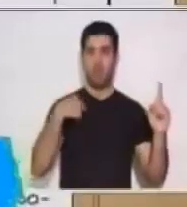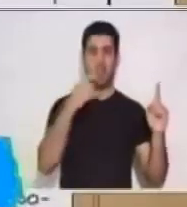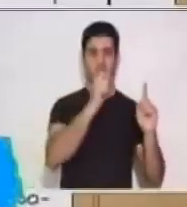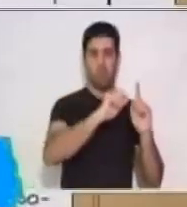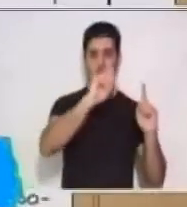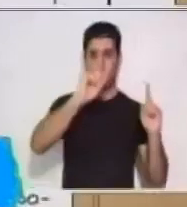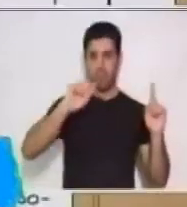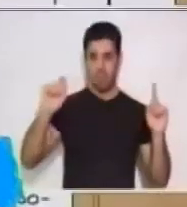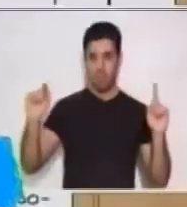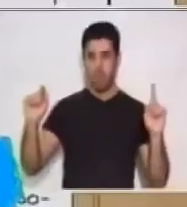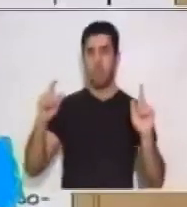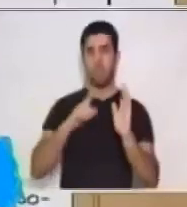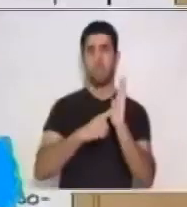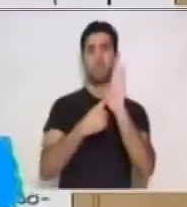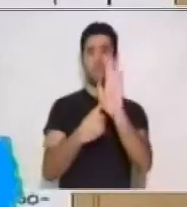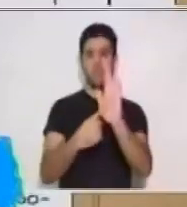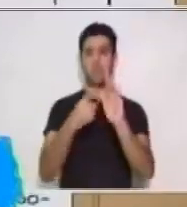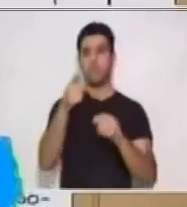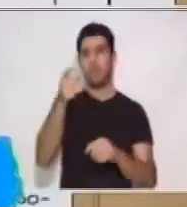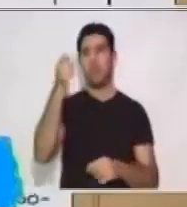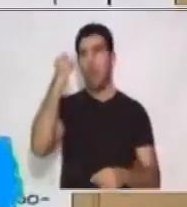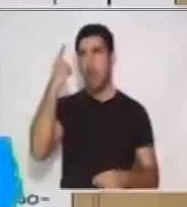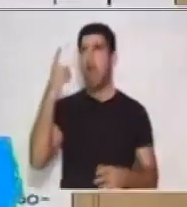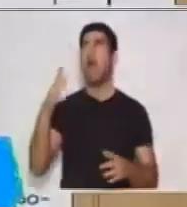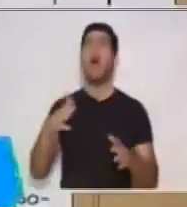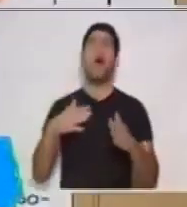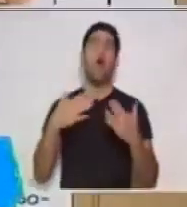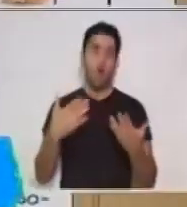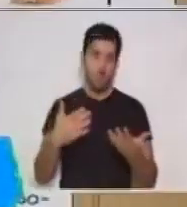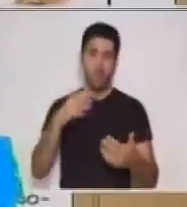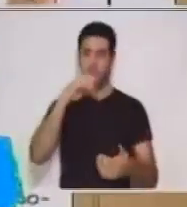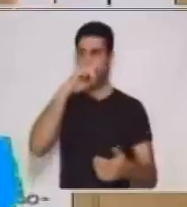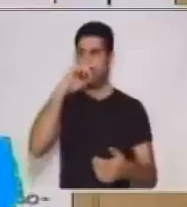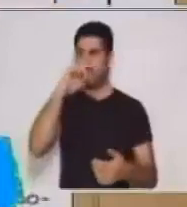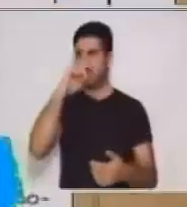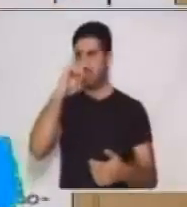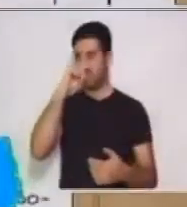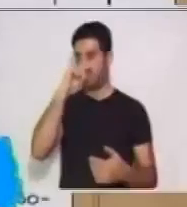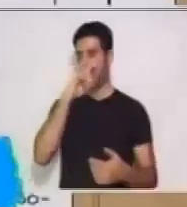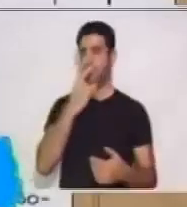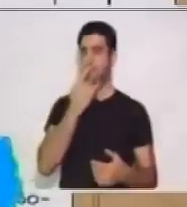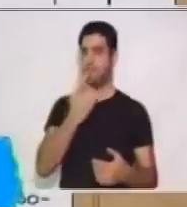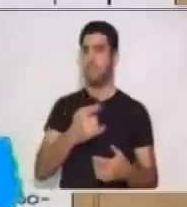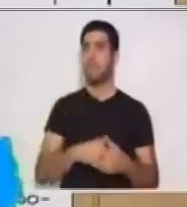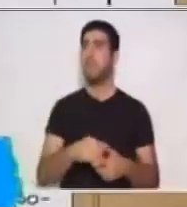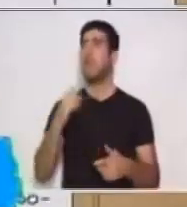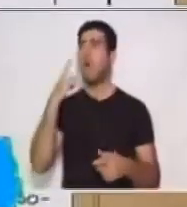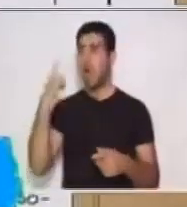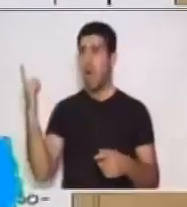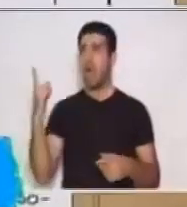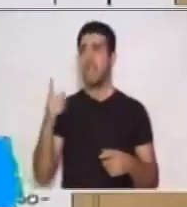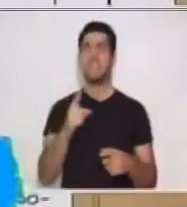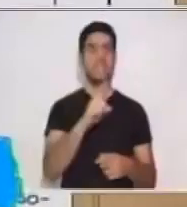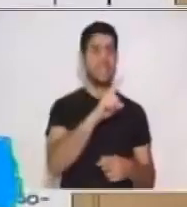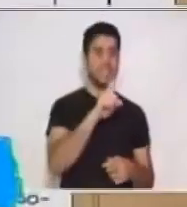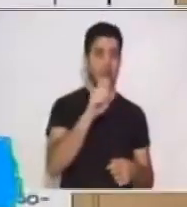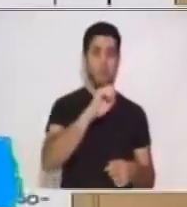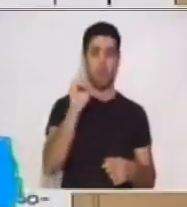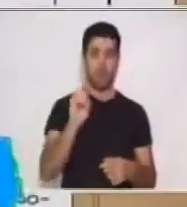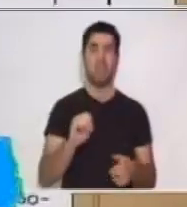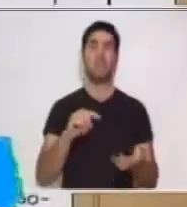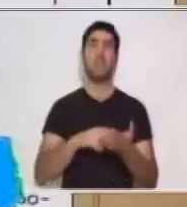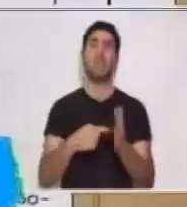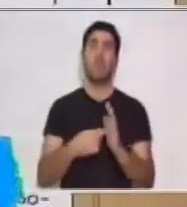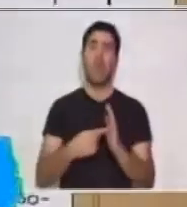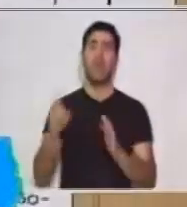¿verdad? Lo que es importante es que comprendamos que el 100% es como una unidad. Entonces,